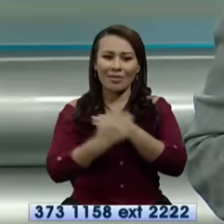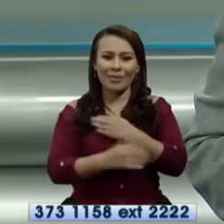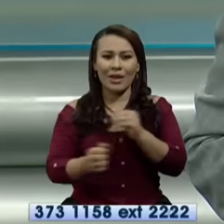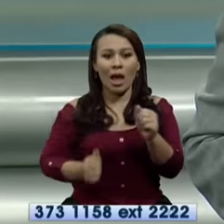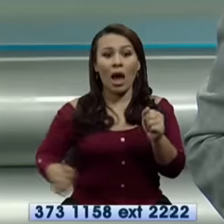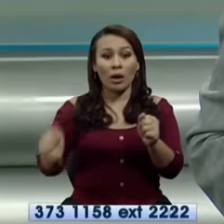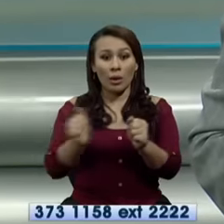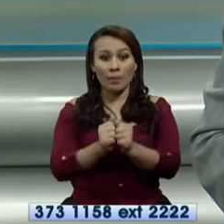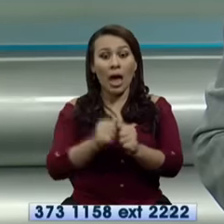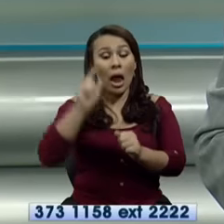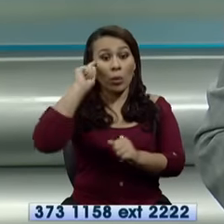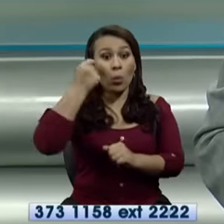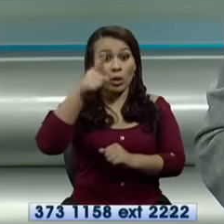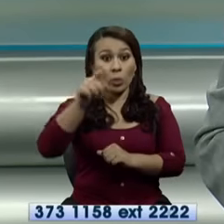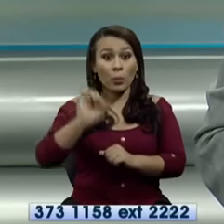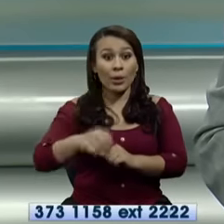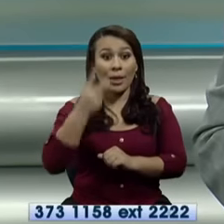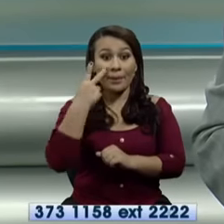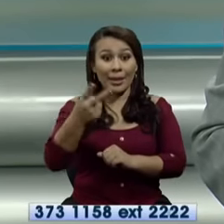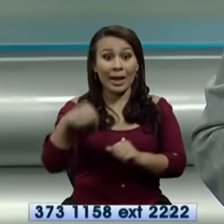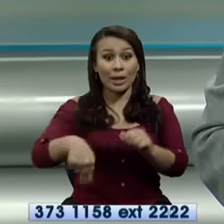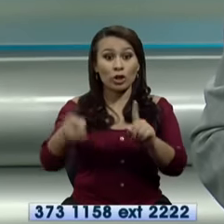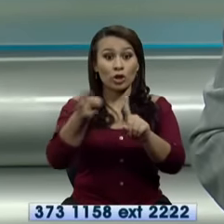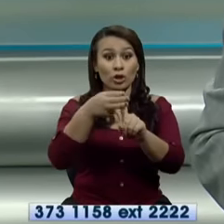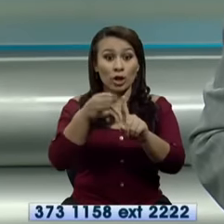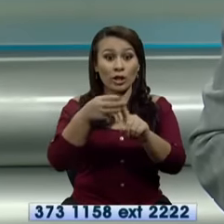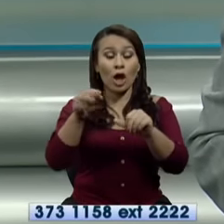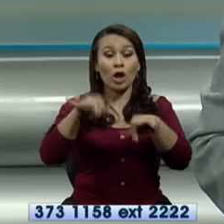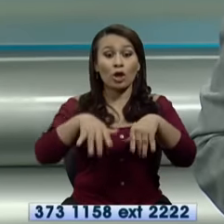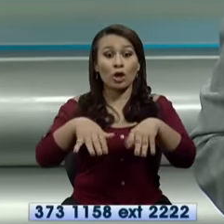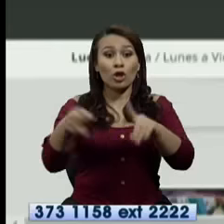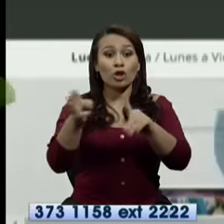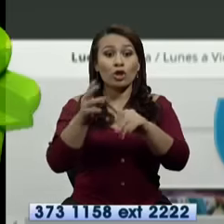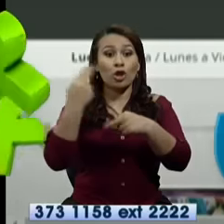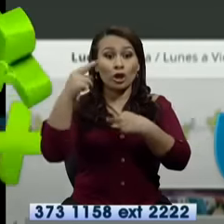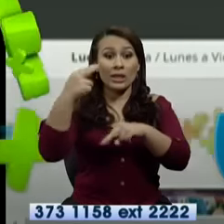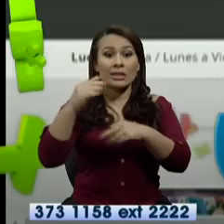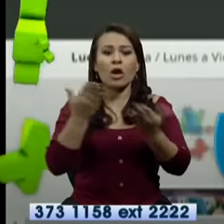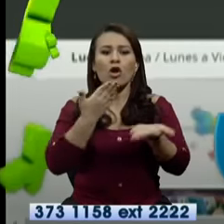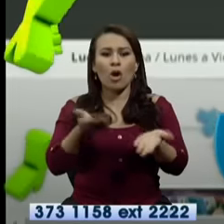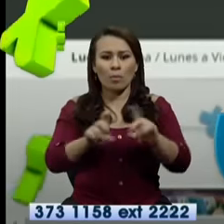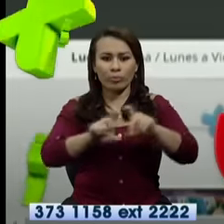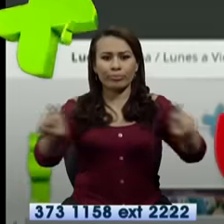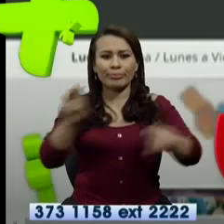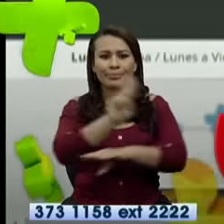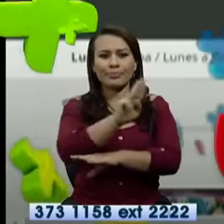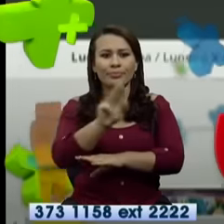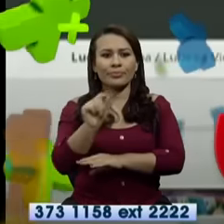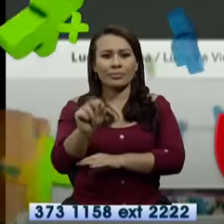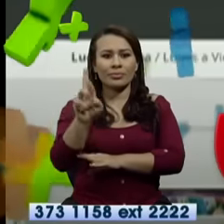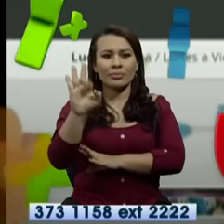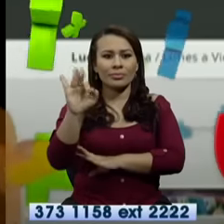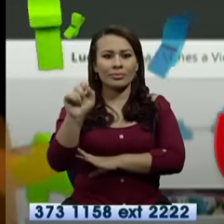acompañado Recuerda que puede vernos a través de en el mundo entero a través de nuestro sitio web